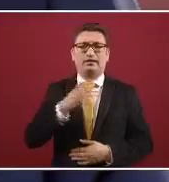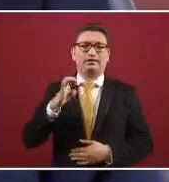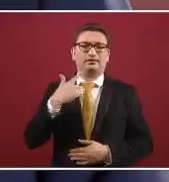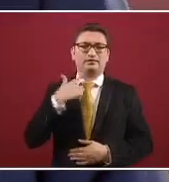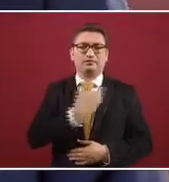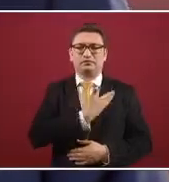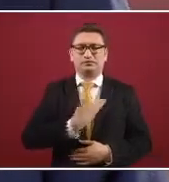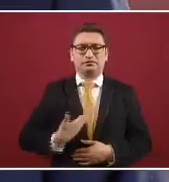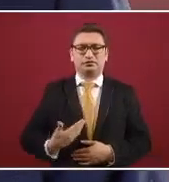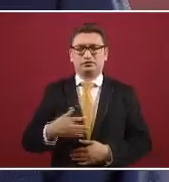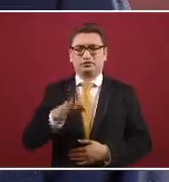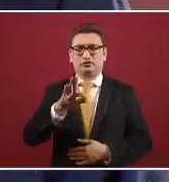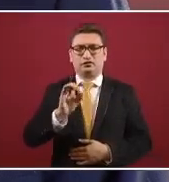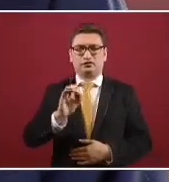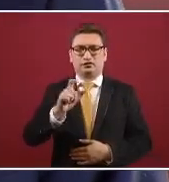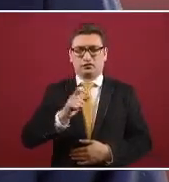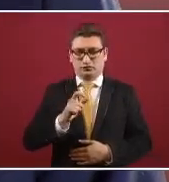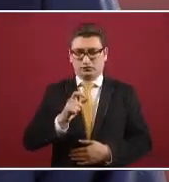no hubo